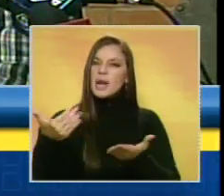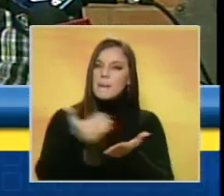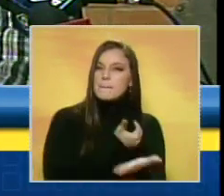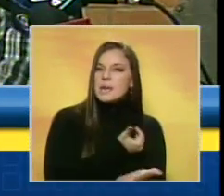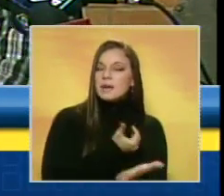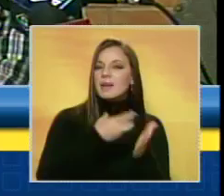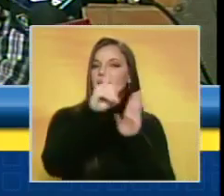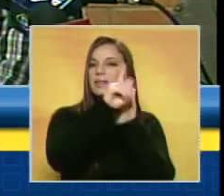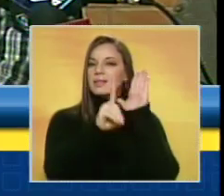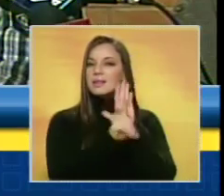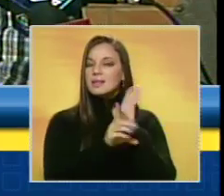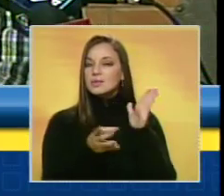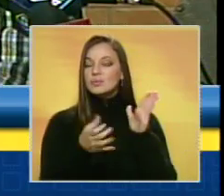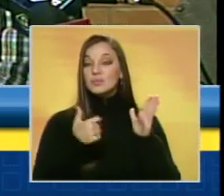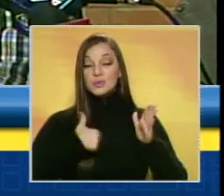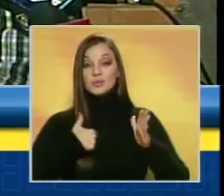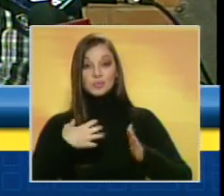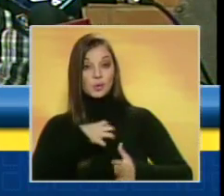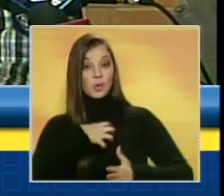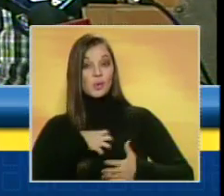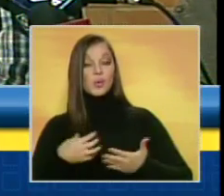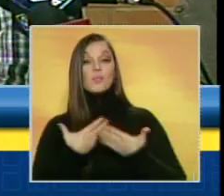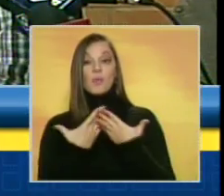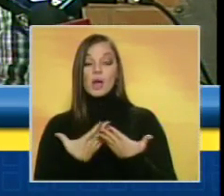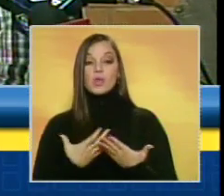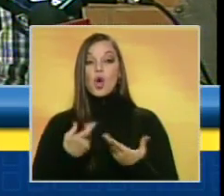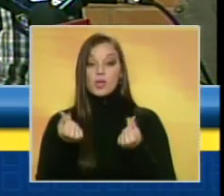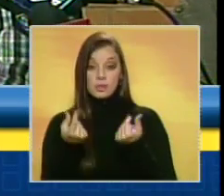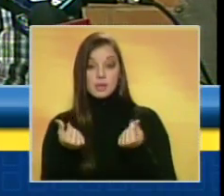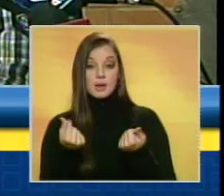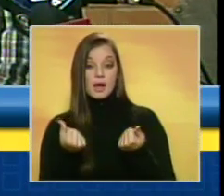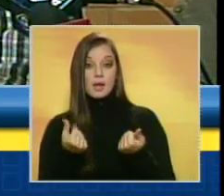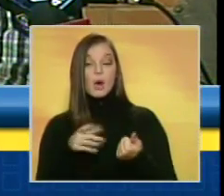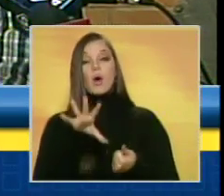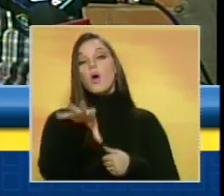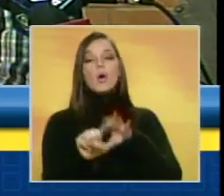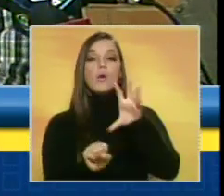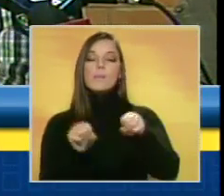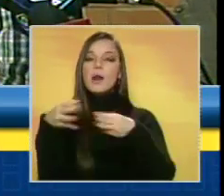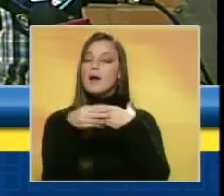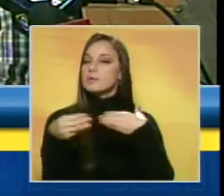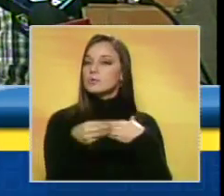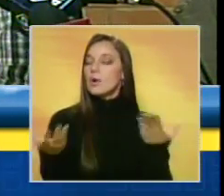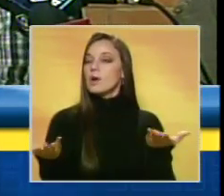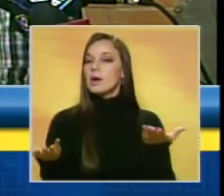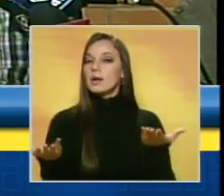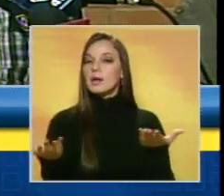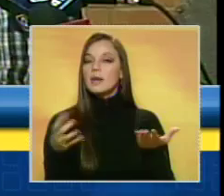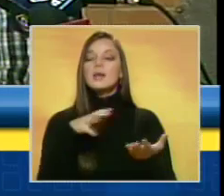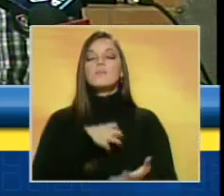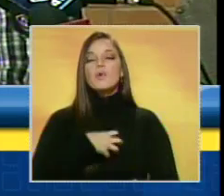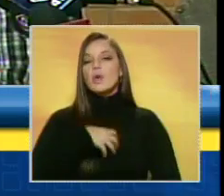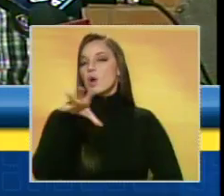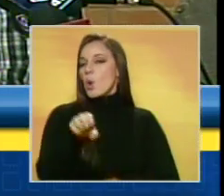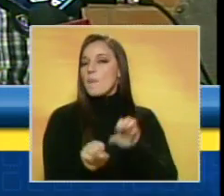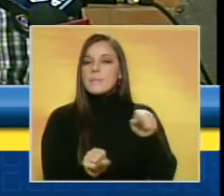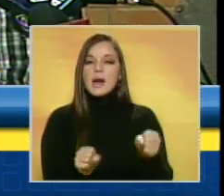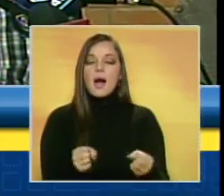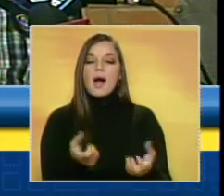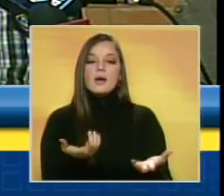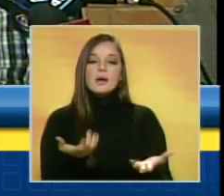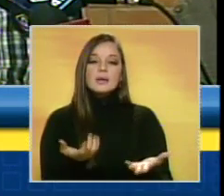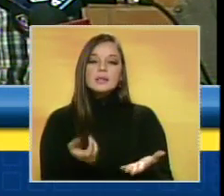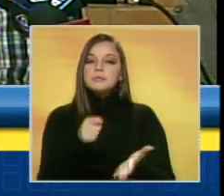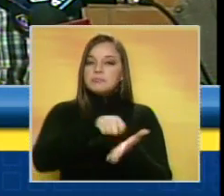derecho de que yo, a pesar de tener disponibilidad o poder adquisitivo para adquirir divisas para comprar o hacer algún tipo de